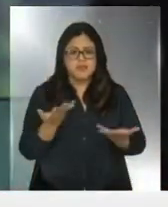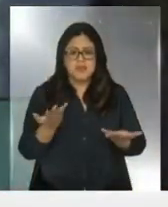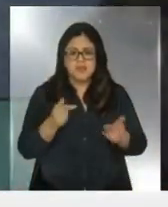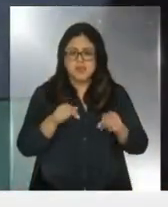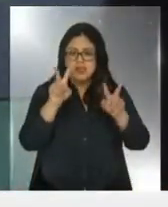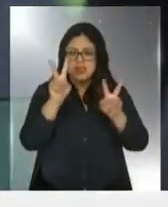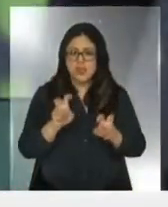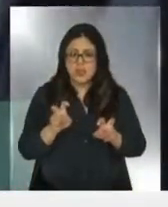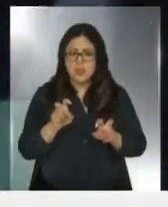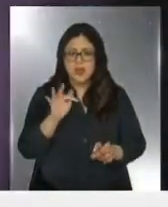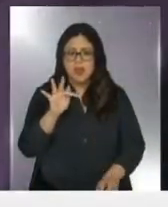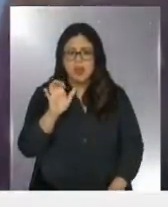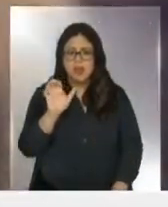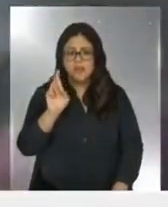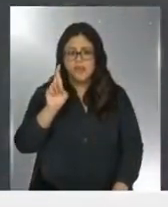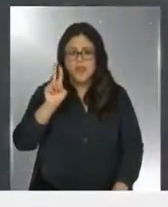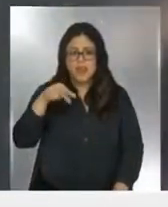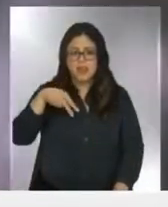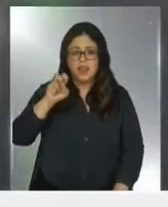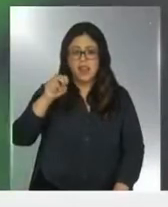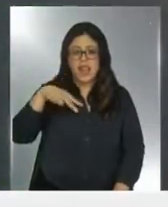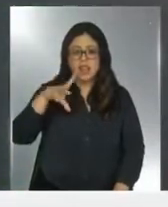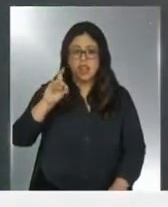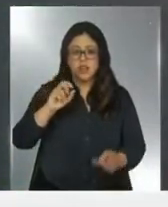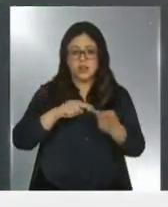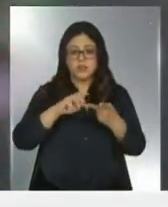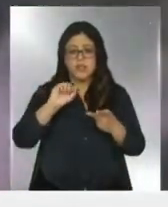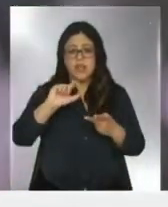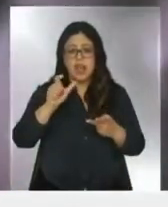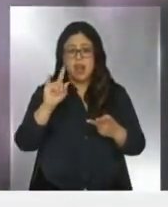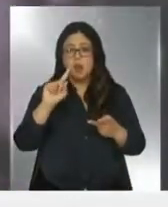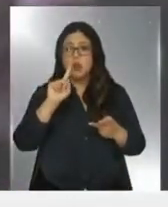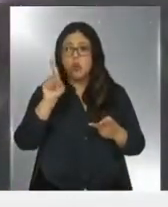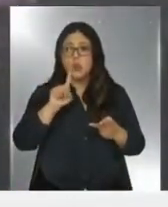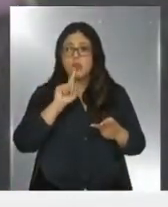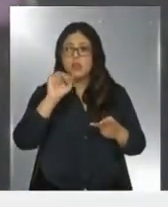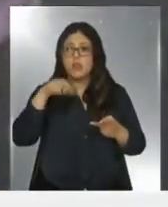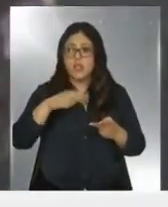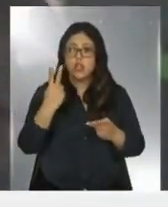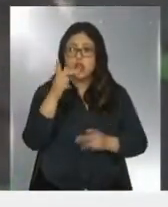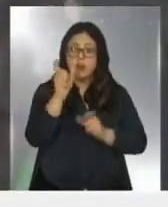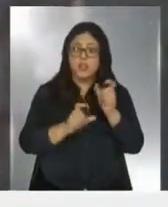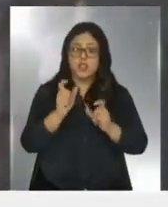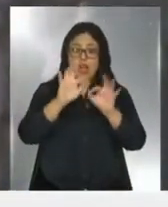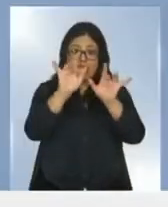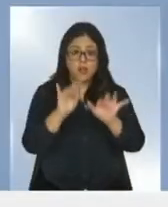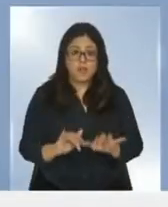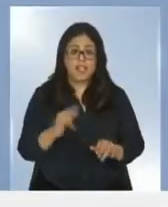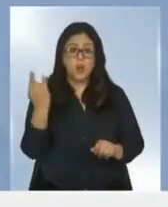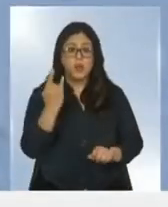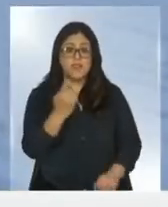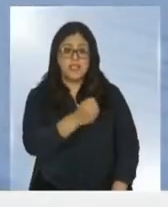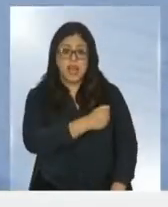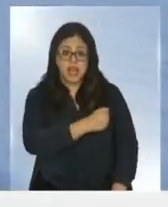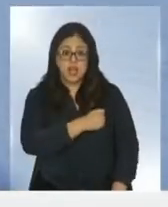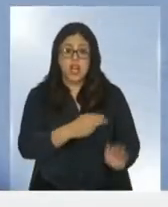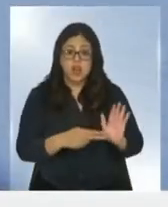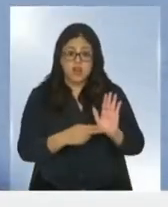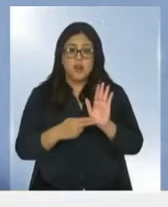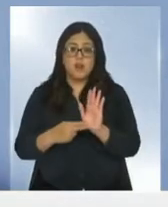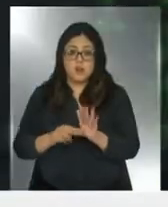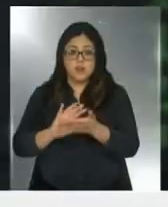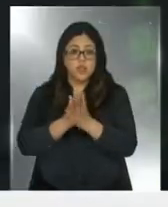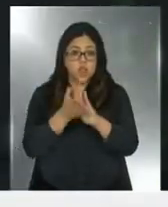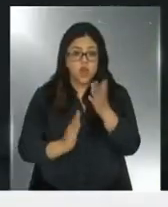caso? Fernando Smith y Agustín Covarrubia, dos informáticos de la Universidad Católica, nos mostrarán que todo